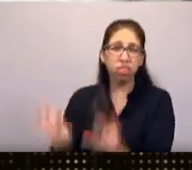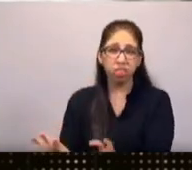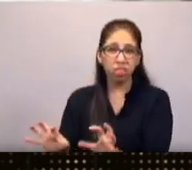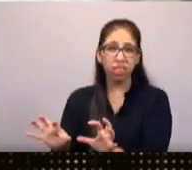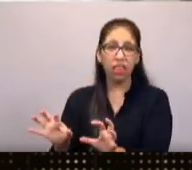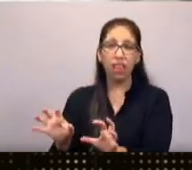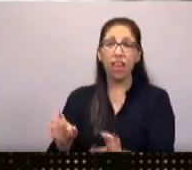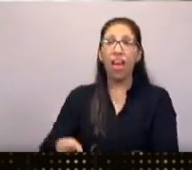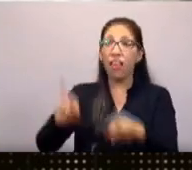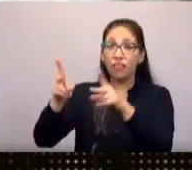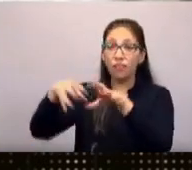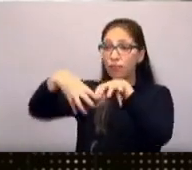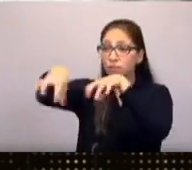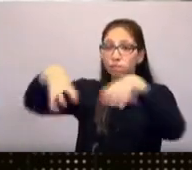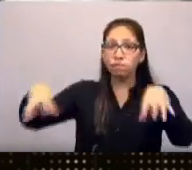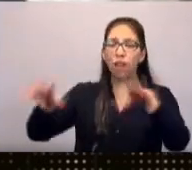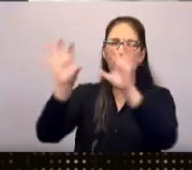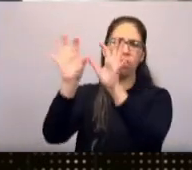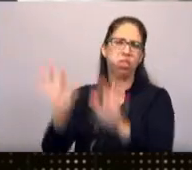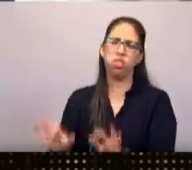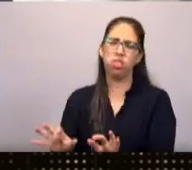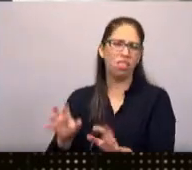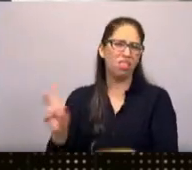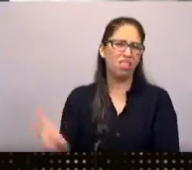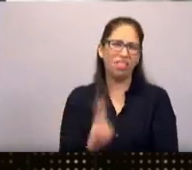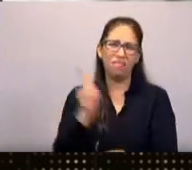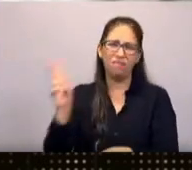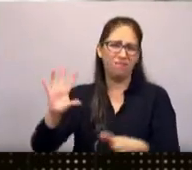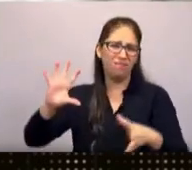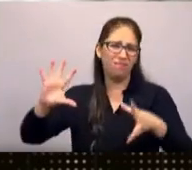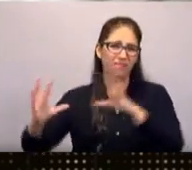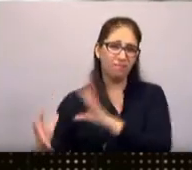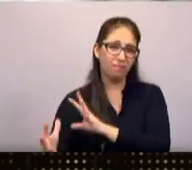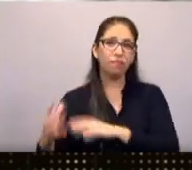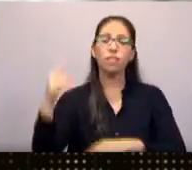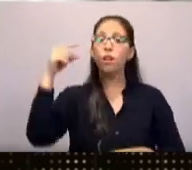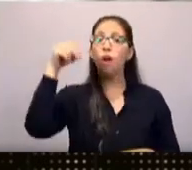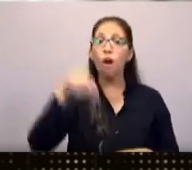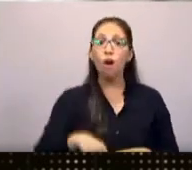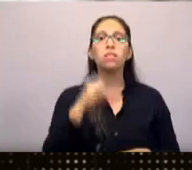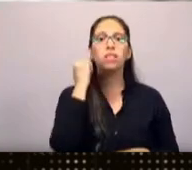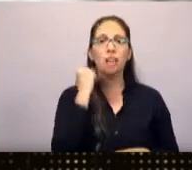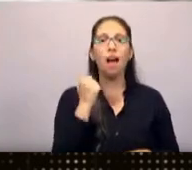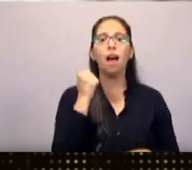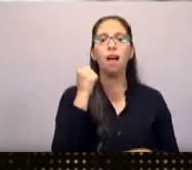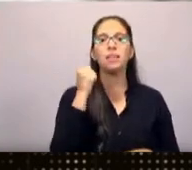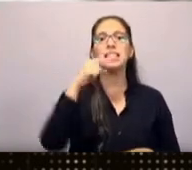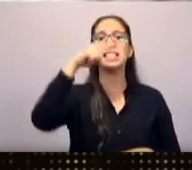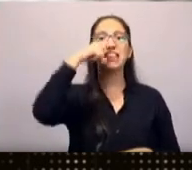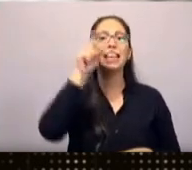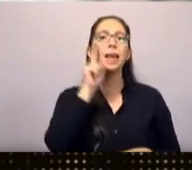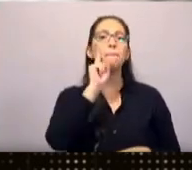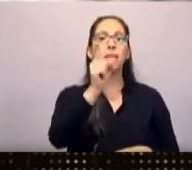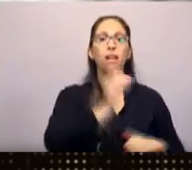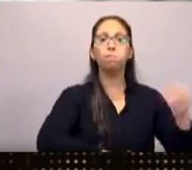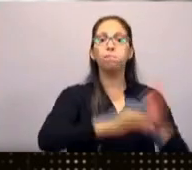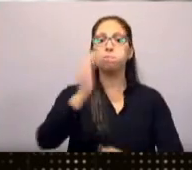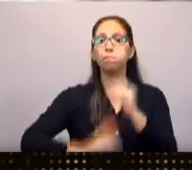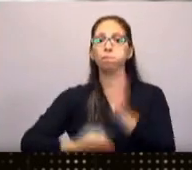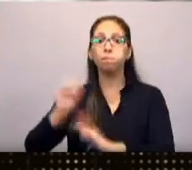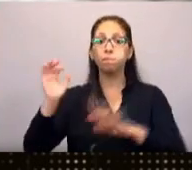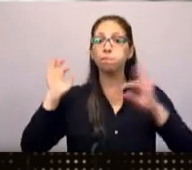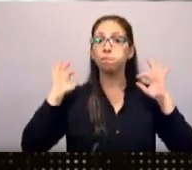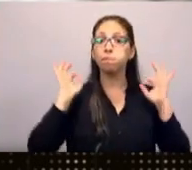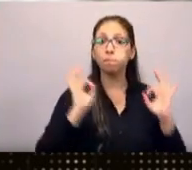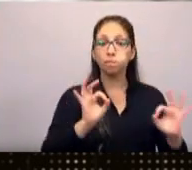que ya existían condiciones de mucha precariedad hoy tenemos terminadas más de 7000 obras en escuela de la